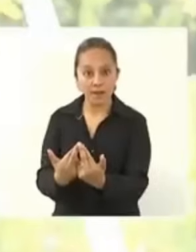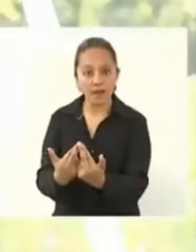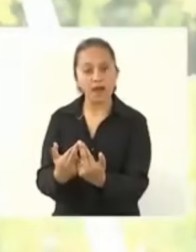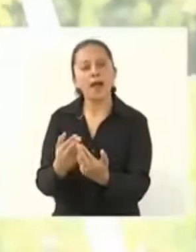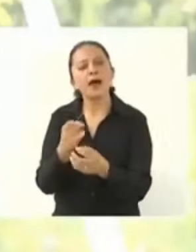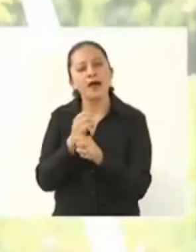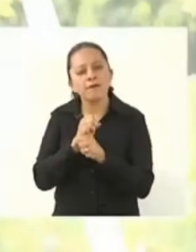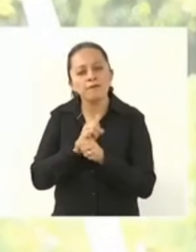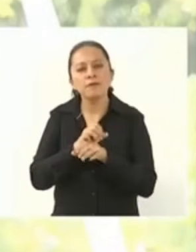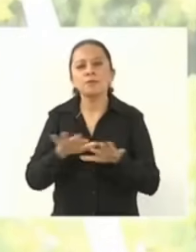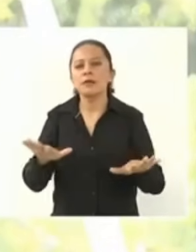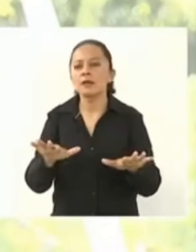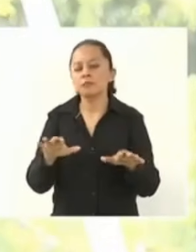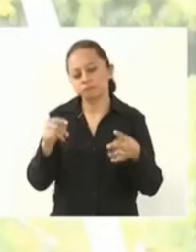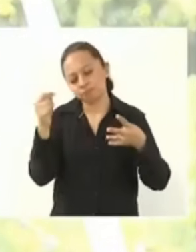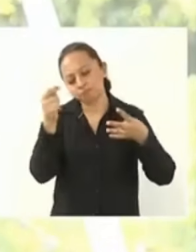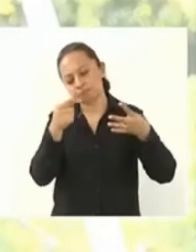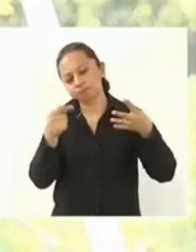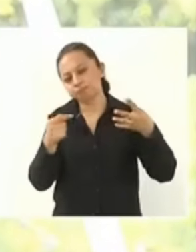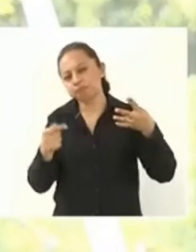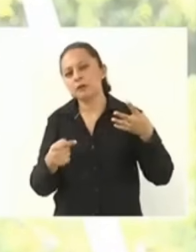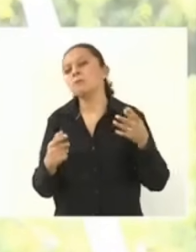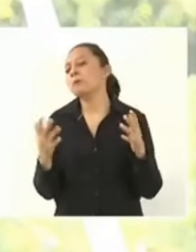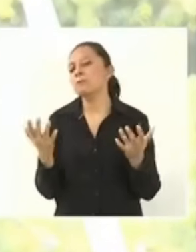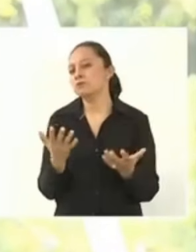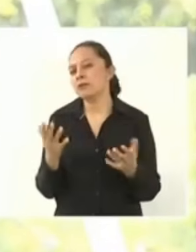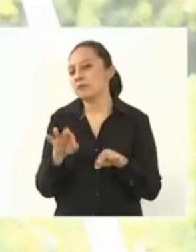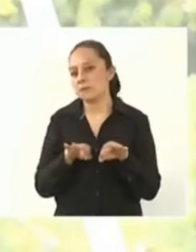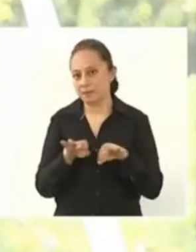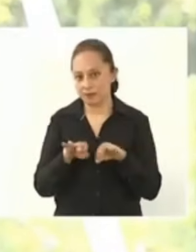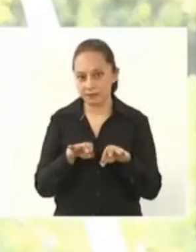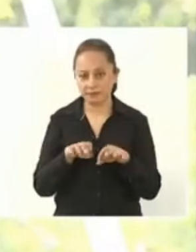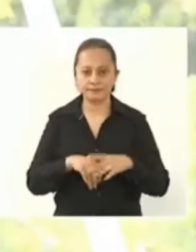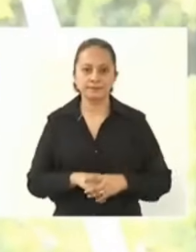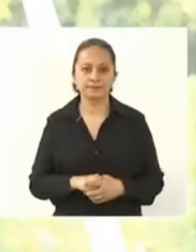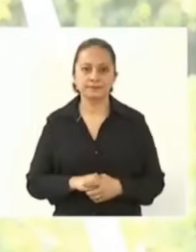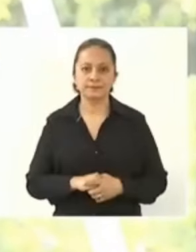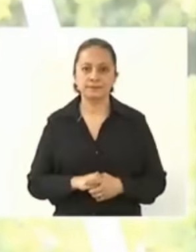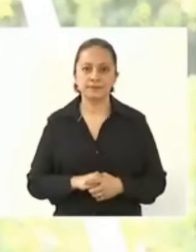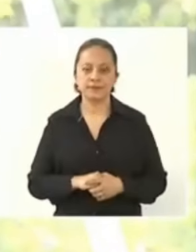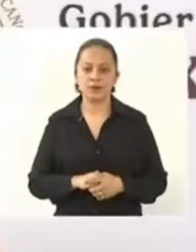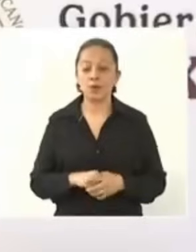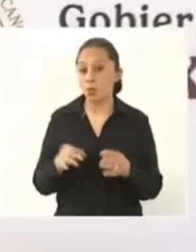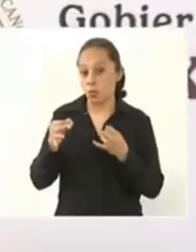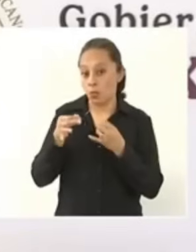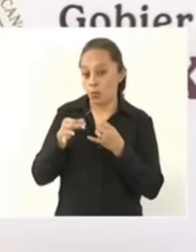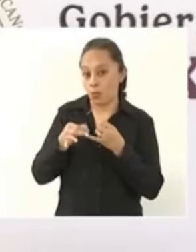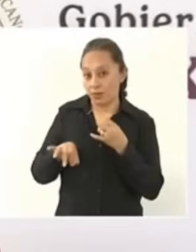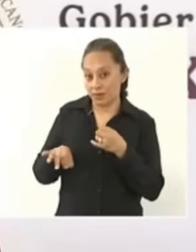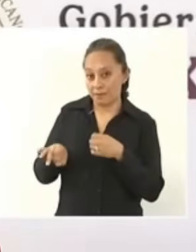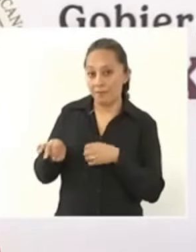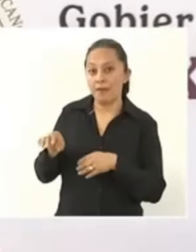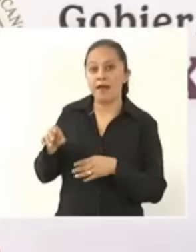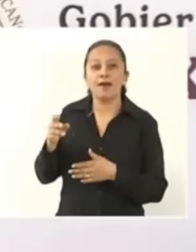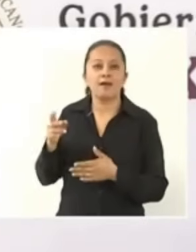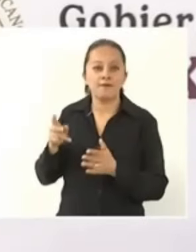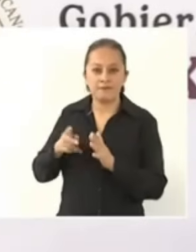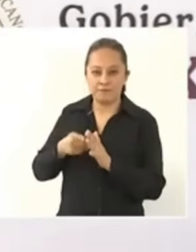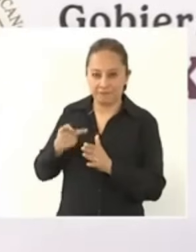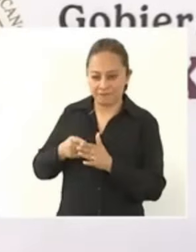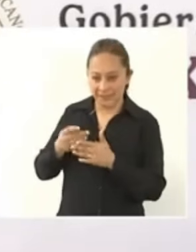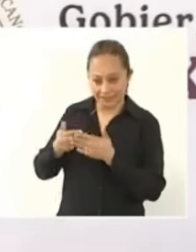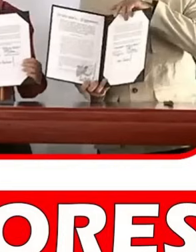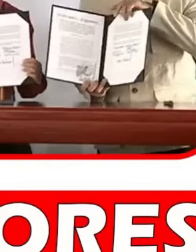vamos a hacer en los próximos años. Cuando estuve aquí la última vez fue con el presidente Andrés Manuel